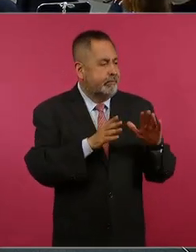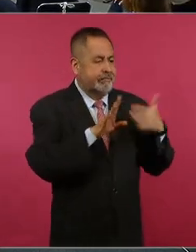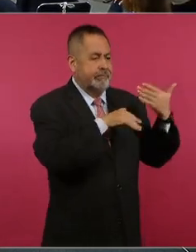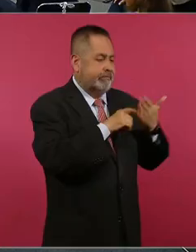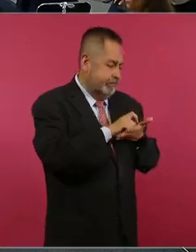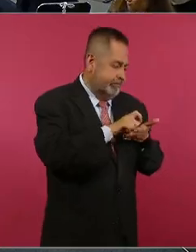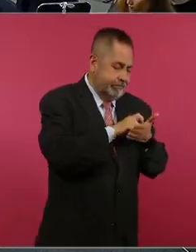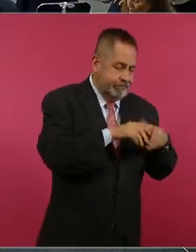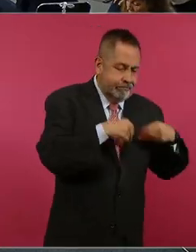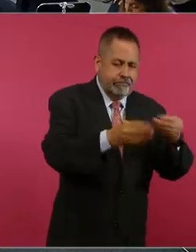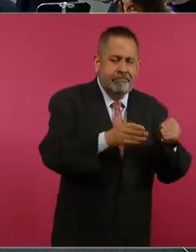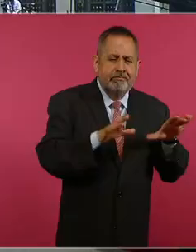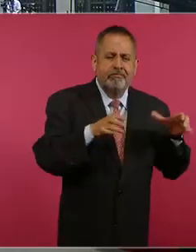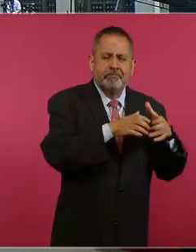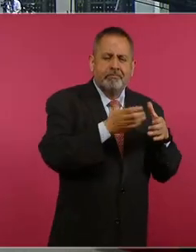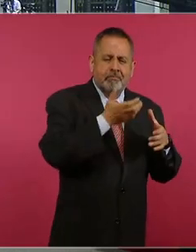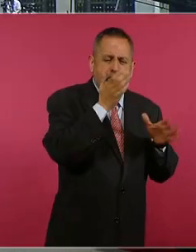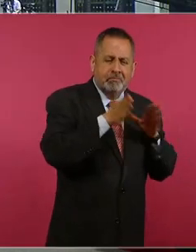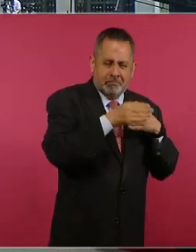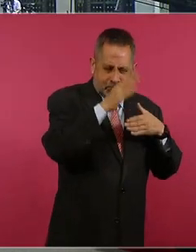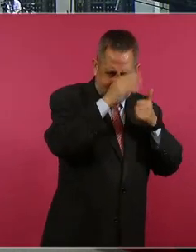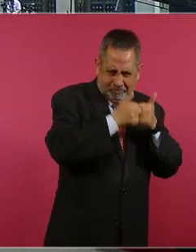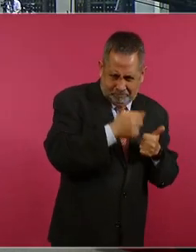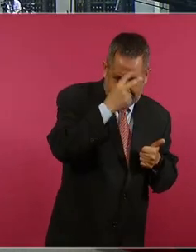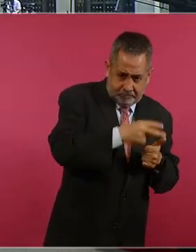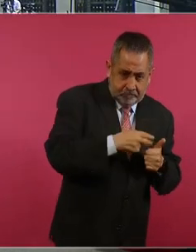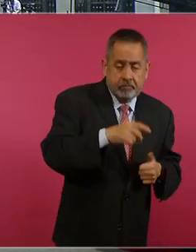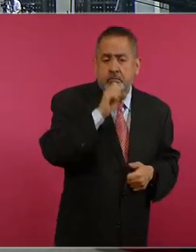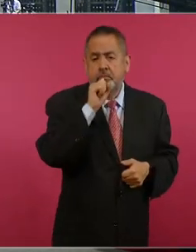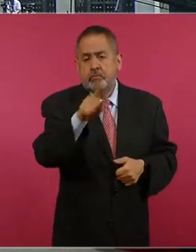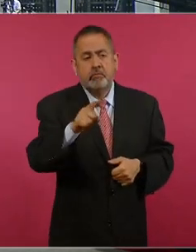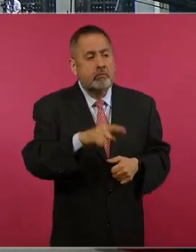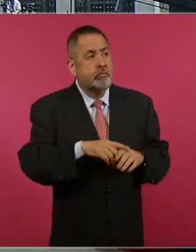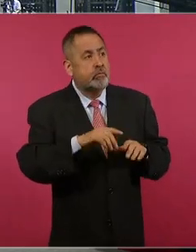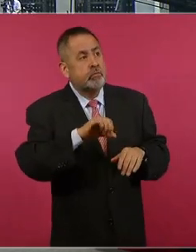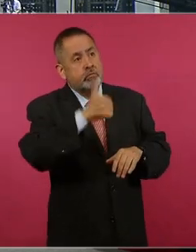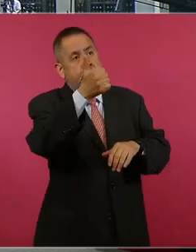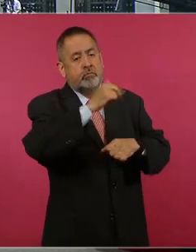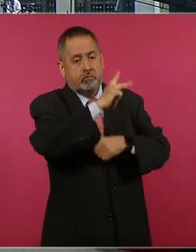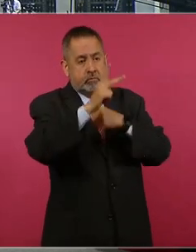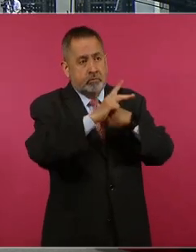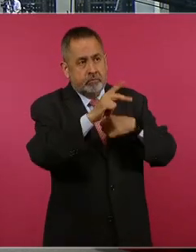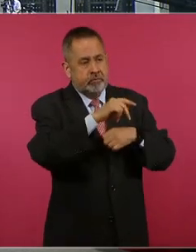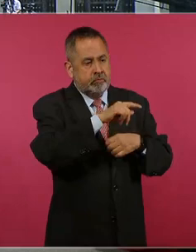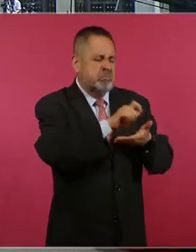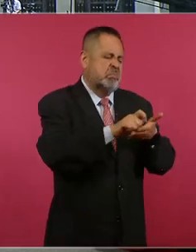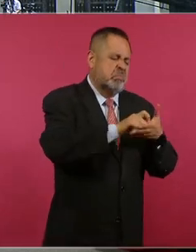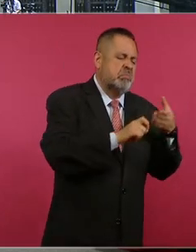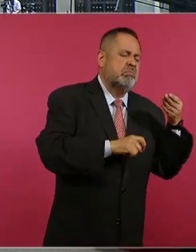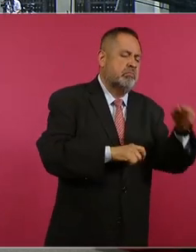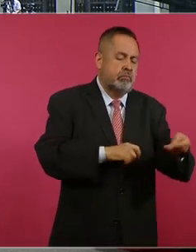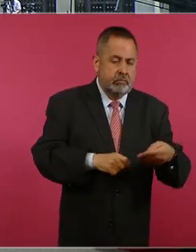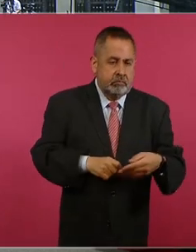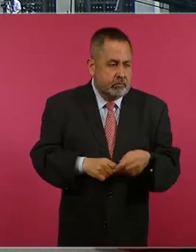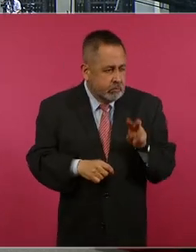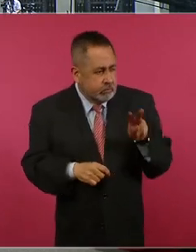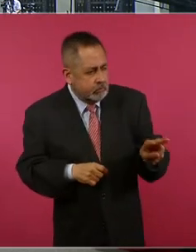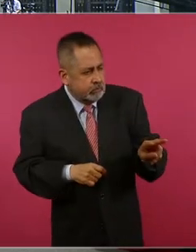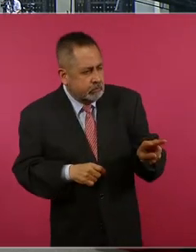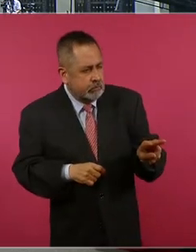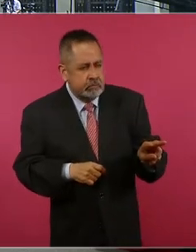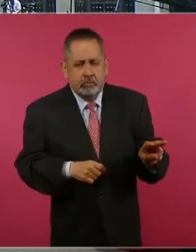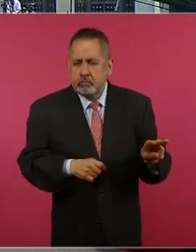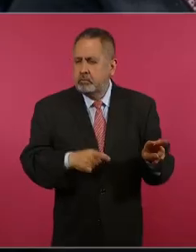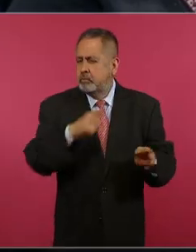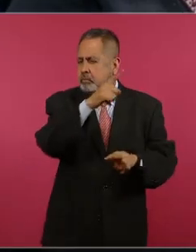los que llama usted conservadurismo aquí en México. Sin embargo, también ha apuntado hacia el extranjero. Sí. Y ha señalado que ha notado, pues al menos desde el Departamento